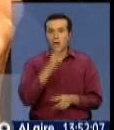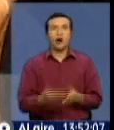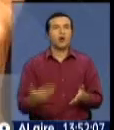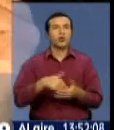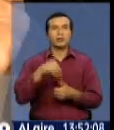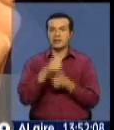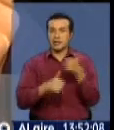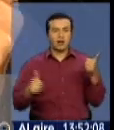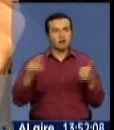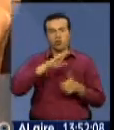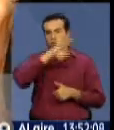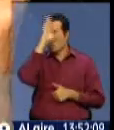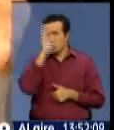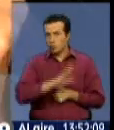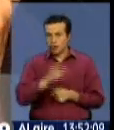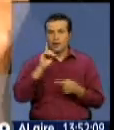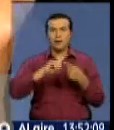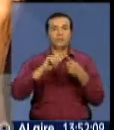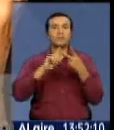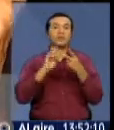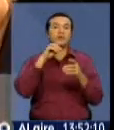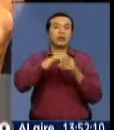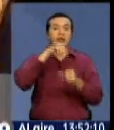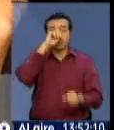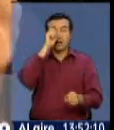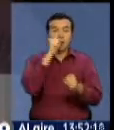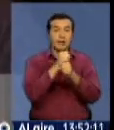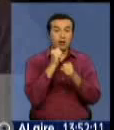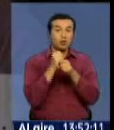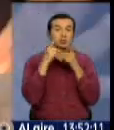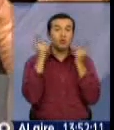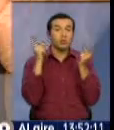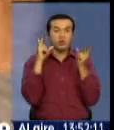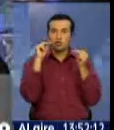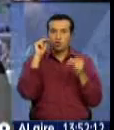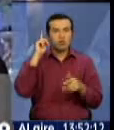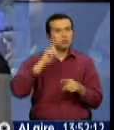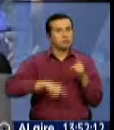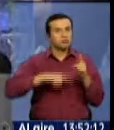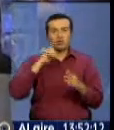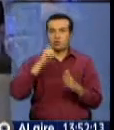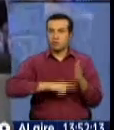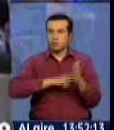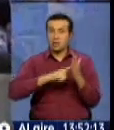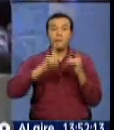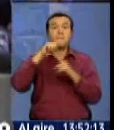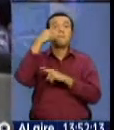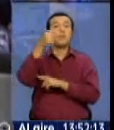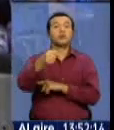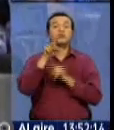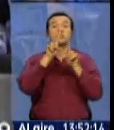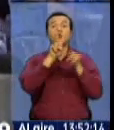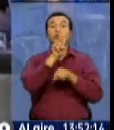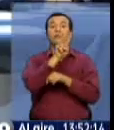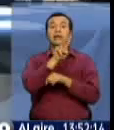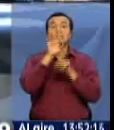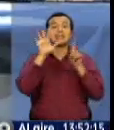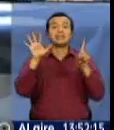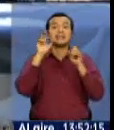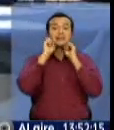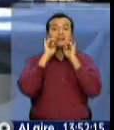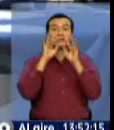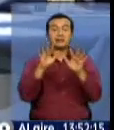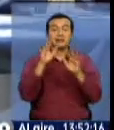de elección popular, ni estar ejerciendo ningún cargo público en ninguna instancia. Hasta el próximo 26 de septiembre, el